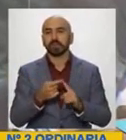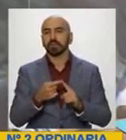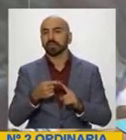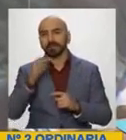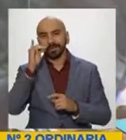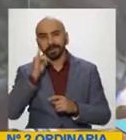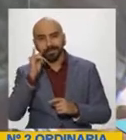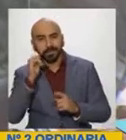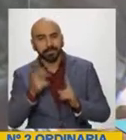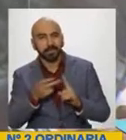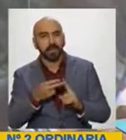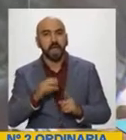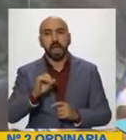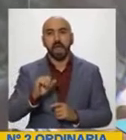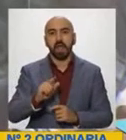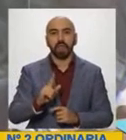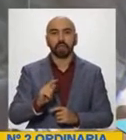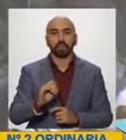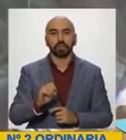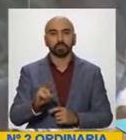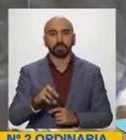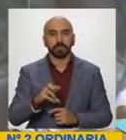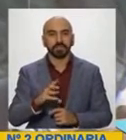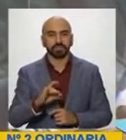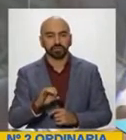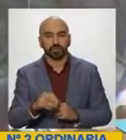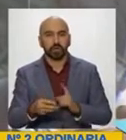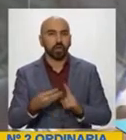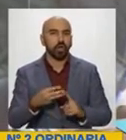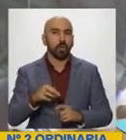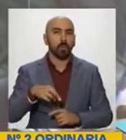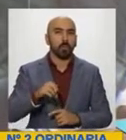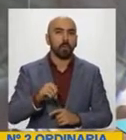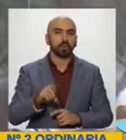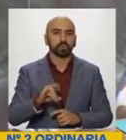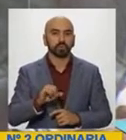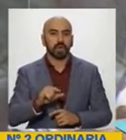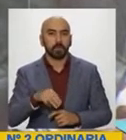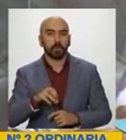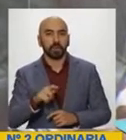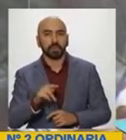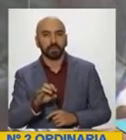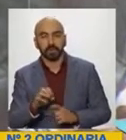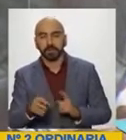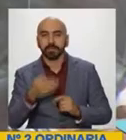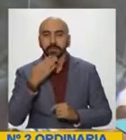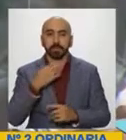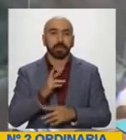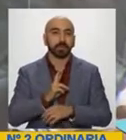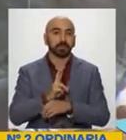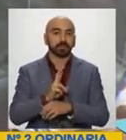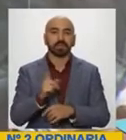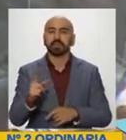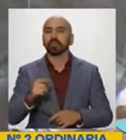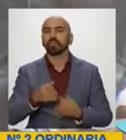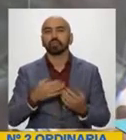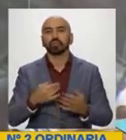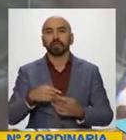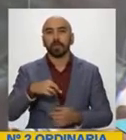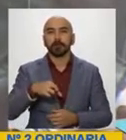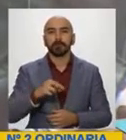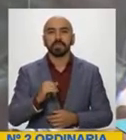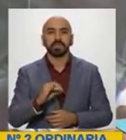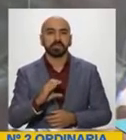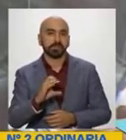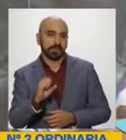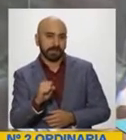con Patricio Ferreira de Alto Hospicio, con Richard Godoy de Pozo Almonte, con la representante del alcalde de Pica, Iván Infante,